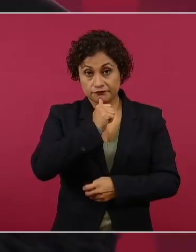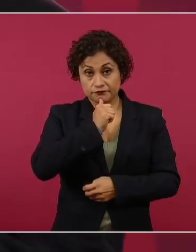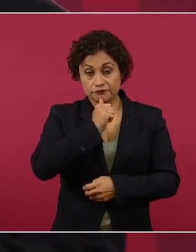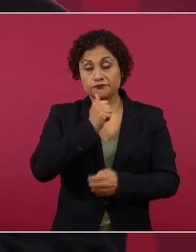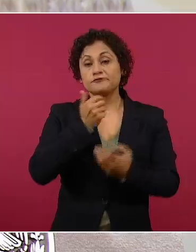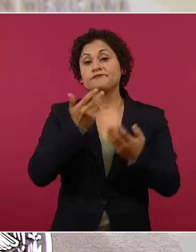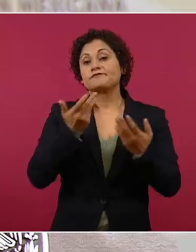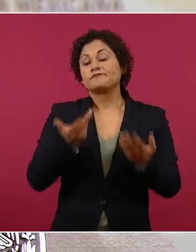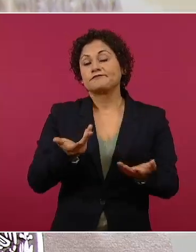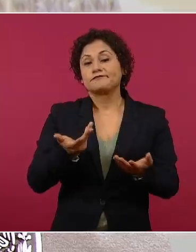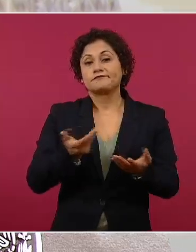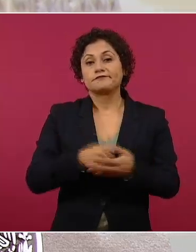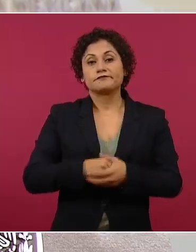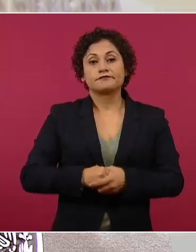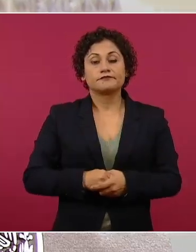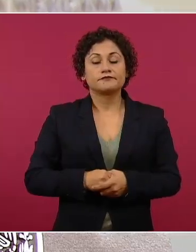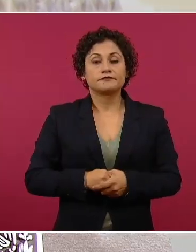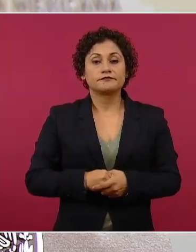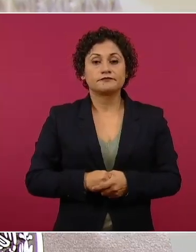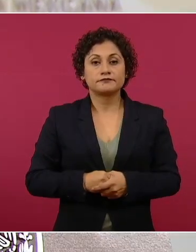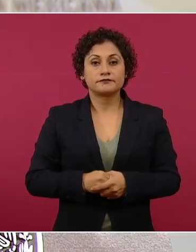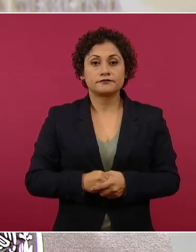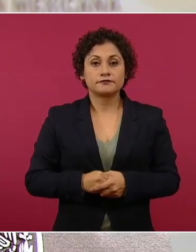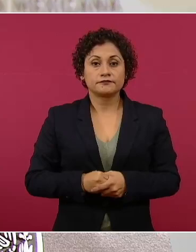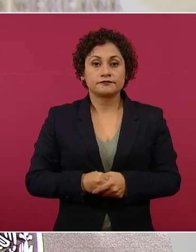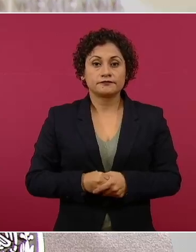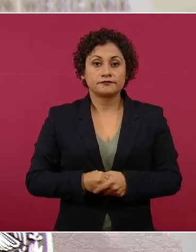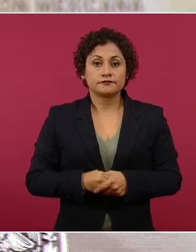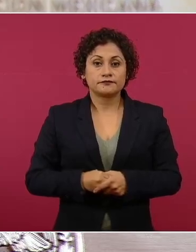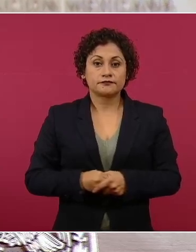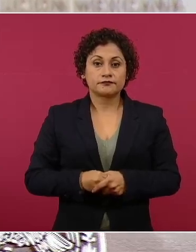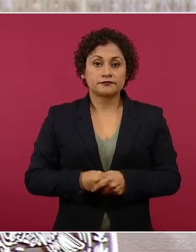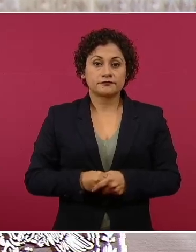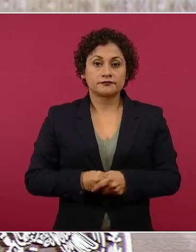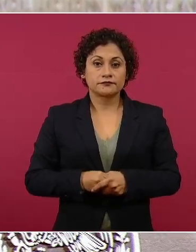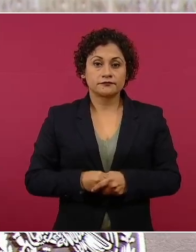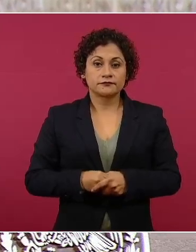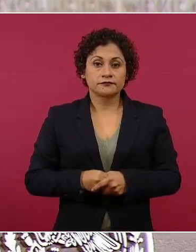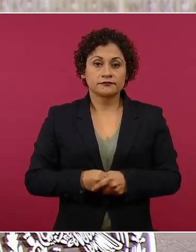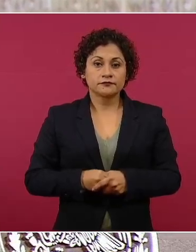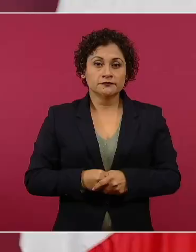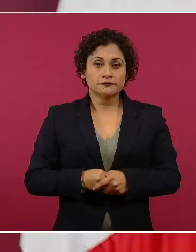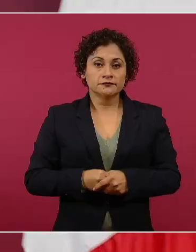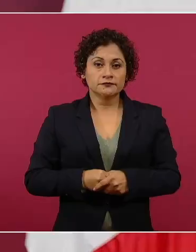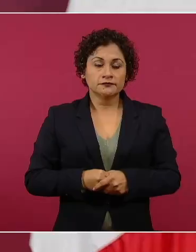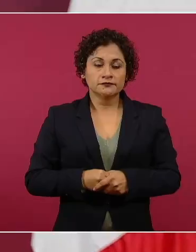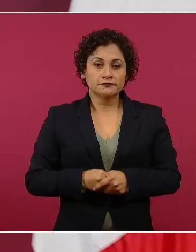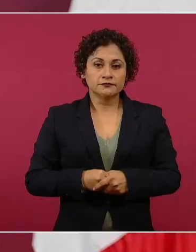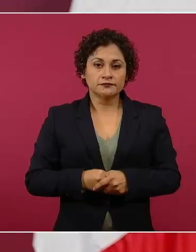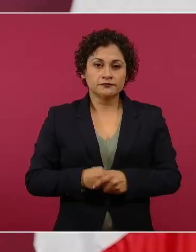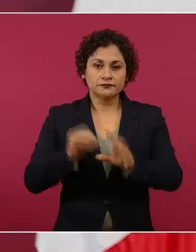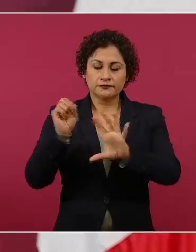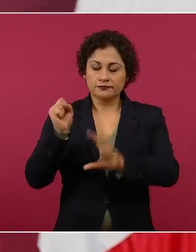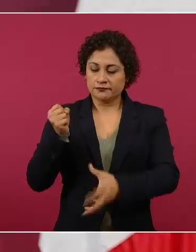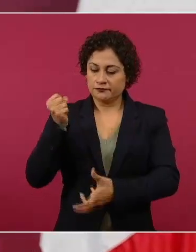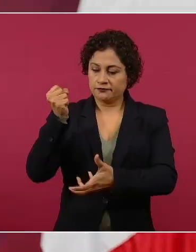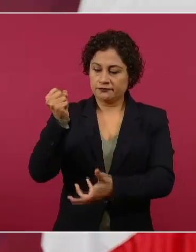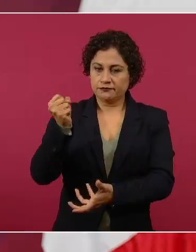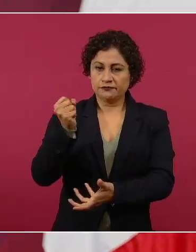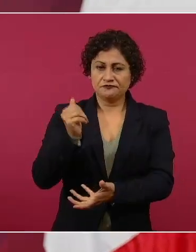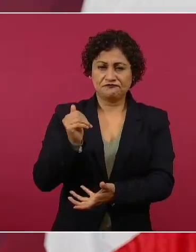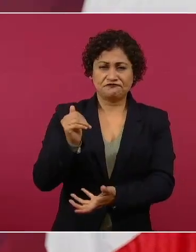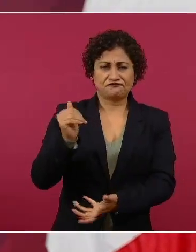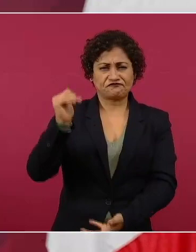no se pudo reducir el presupuesto excesivo de